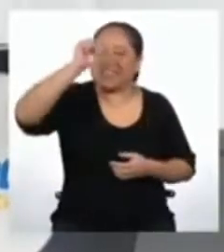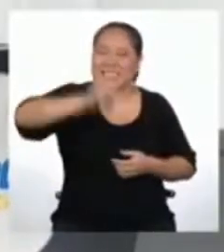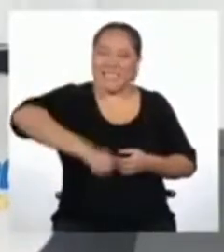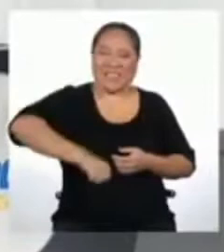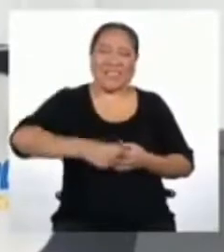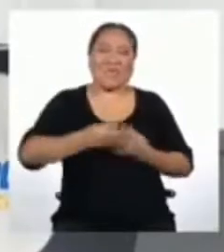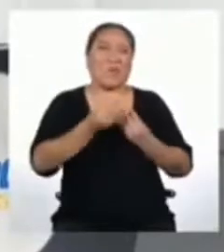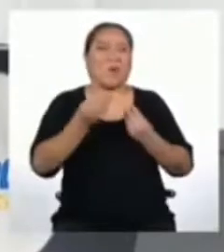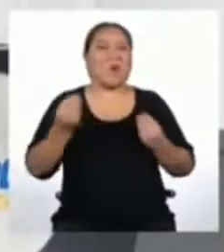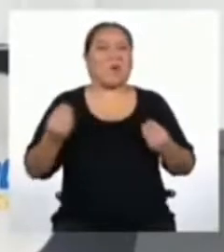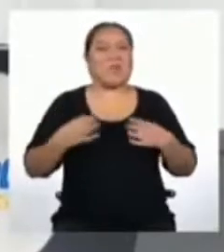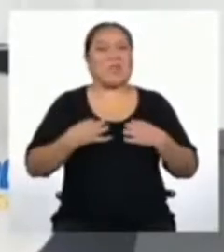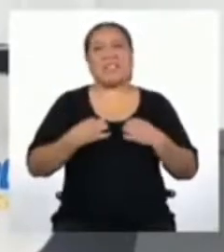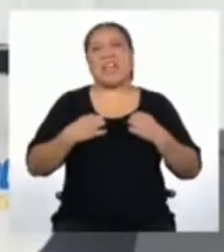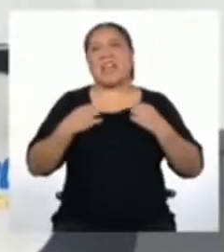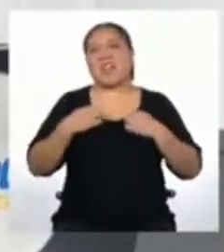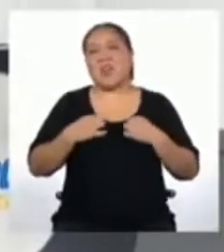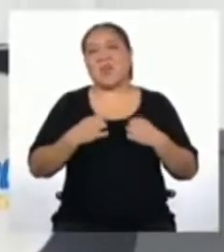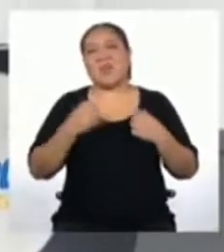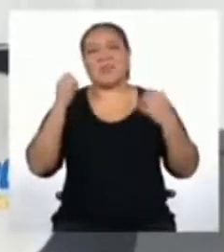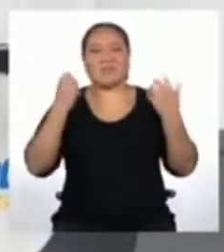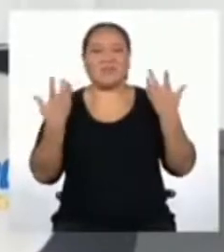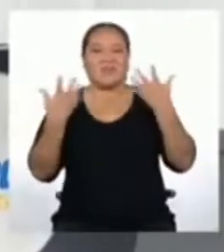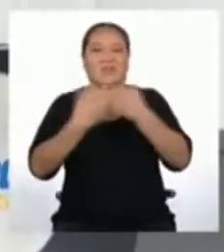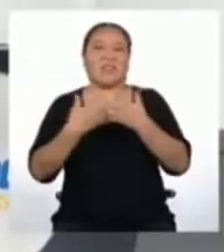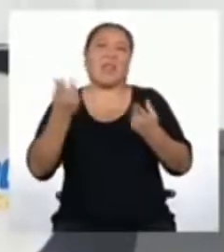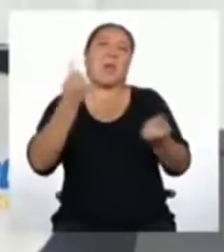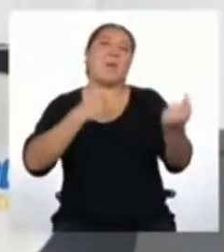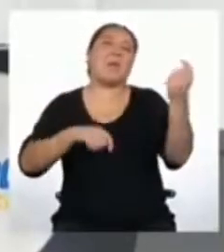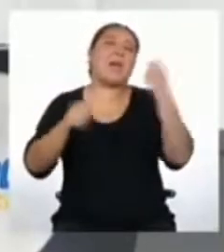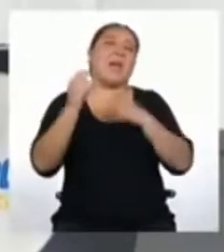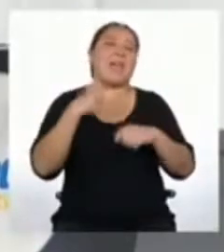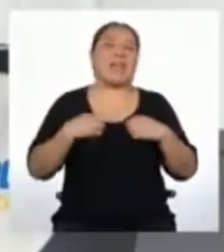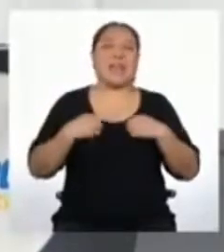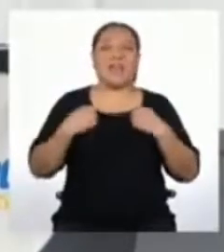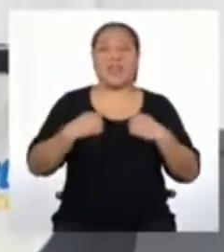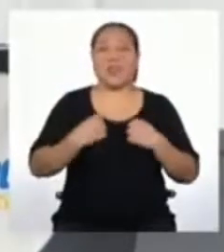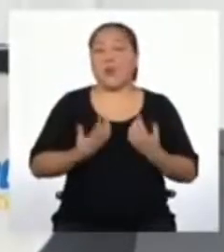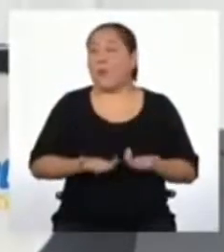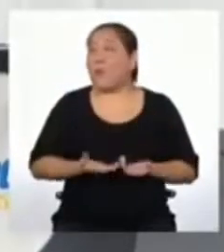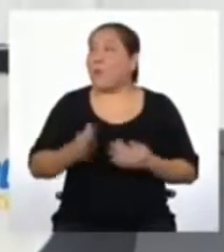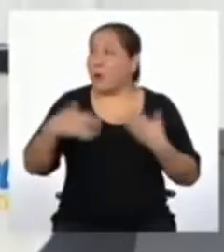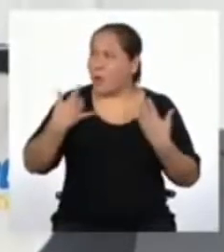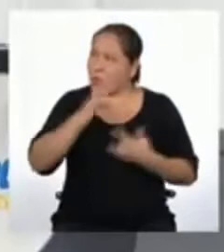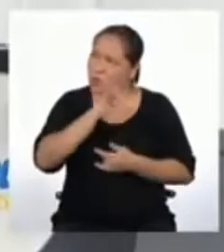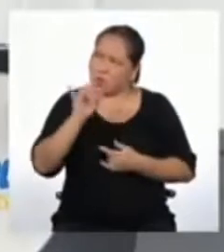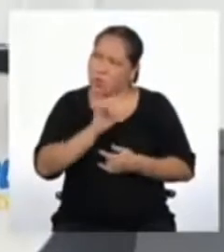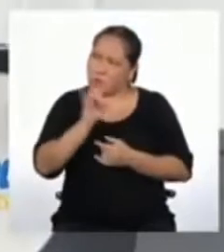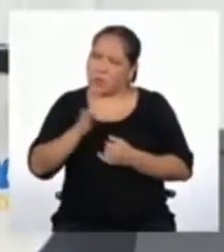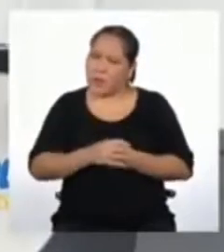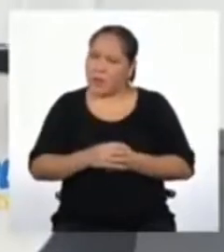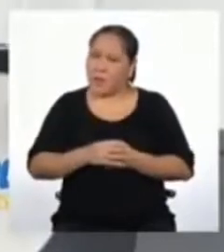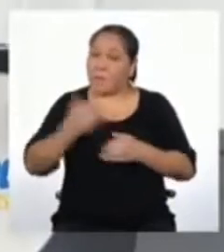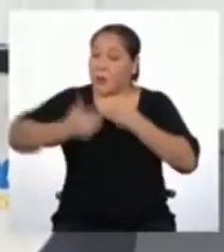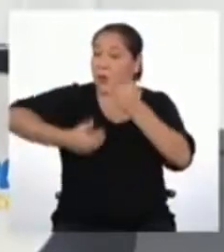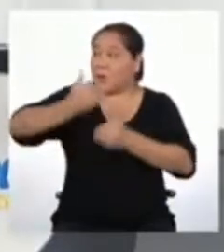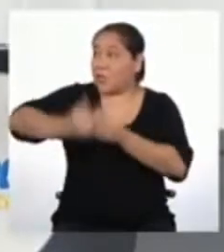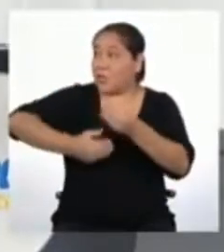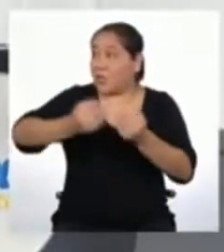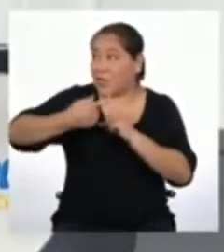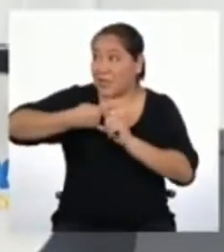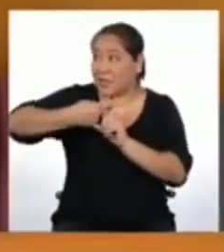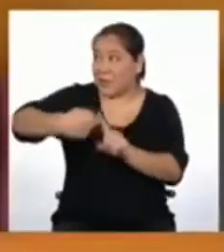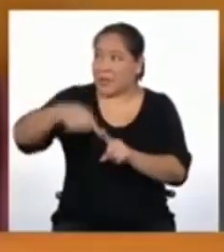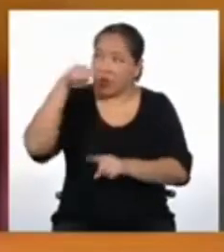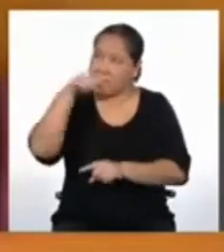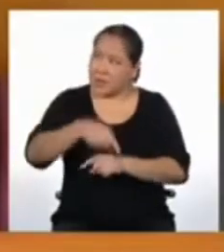¡Exacto! El reto de hoy tiene que ver con la venta de ropa. ¿Podremos utilizar progresiones aritméticas en una situación cotidiana como